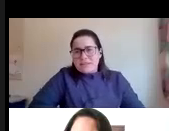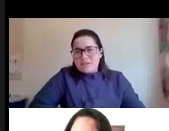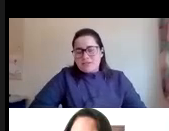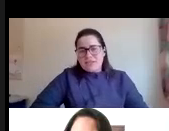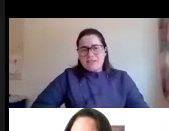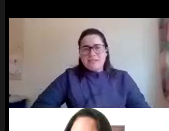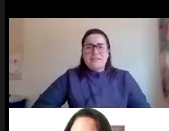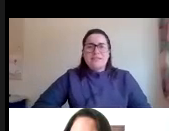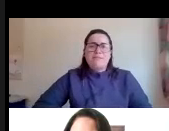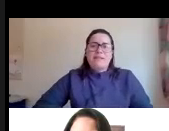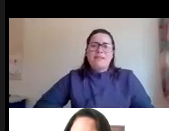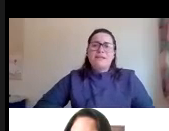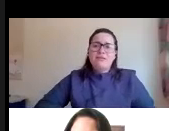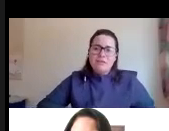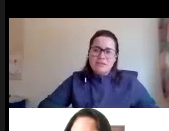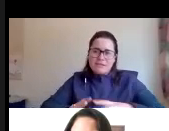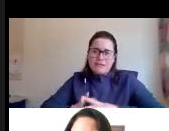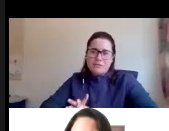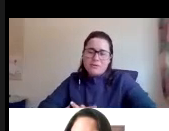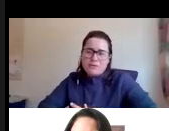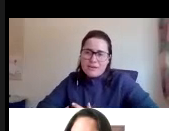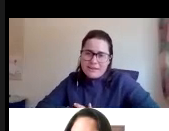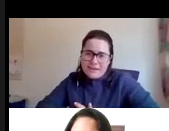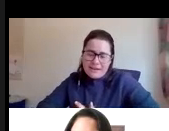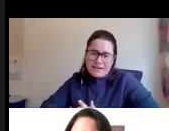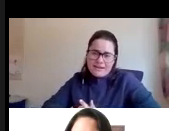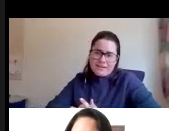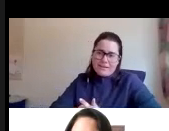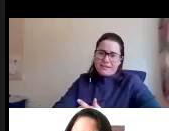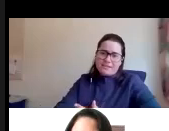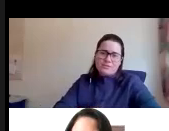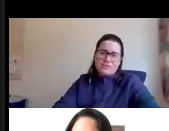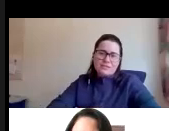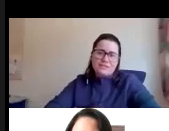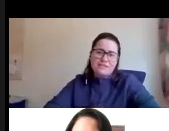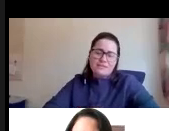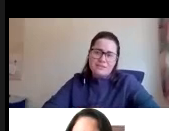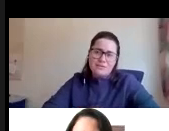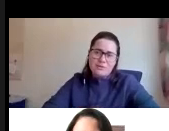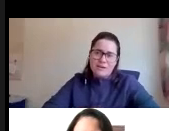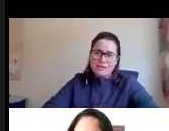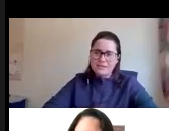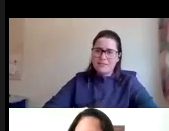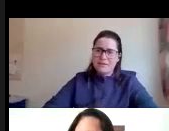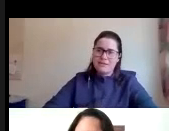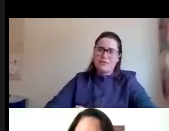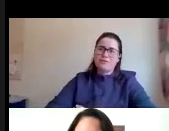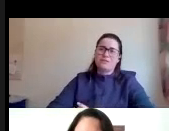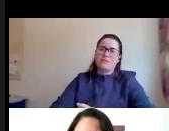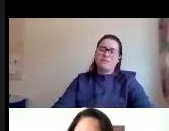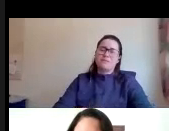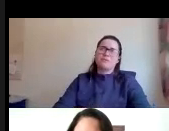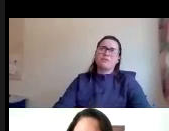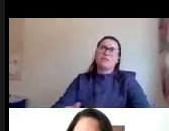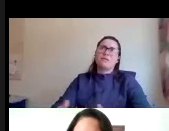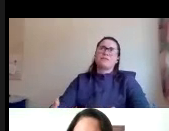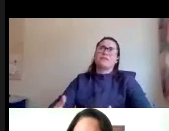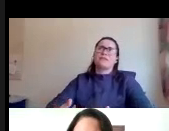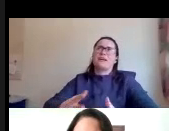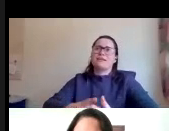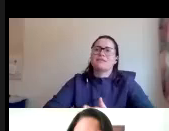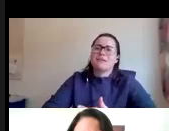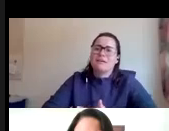Pues entonces, platicando con Elizabeth un poco, la idea era que si ustedes están recibiendo una clase de manejo de ecosistemas, pues yo